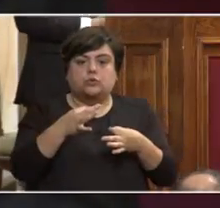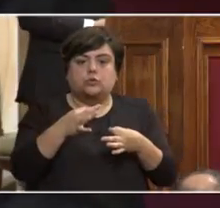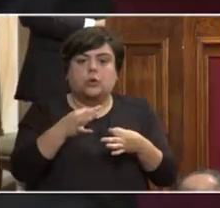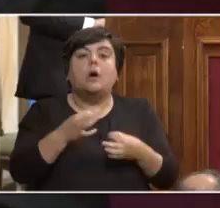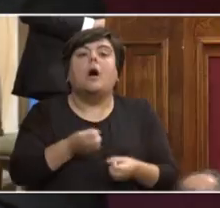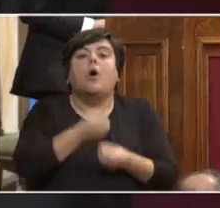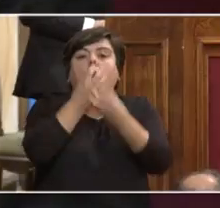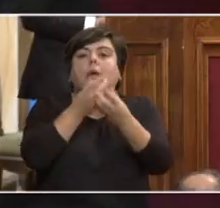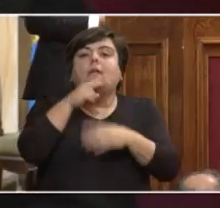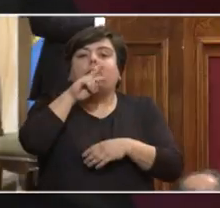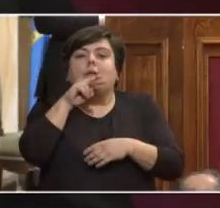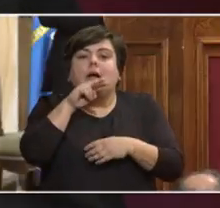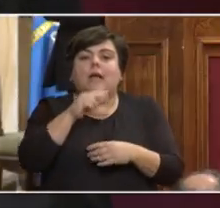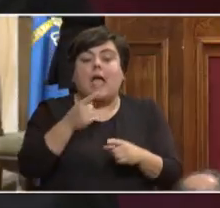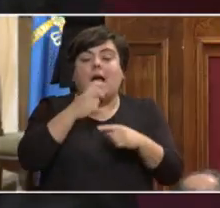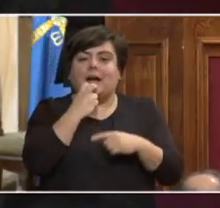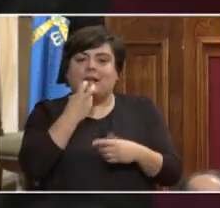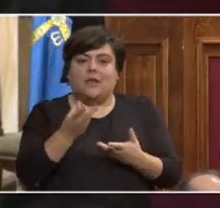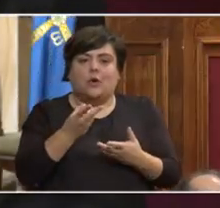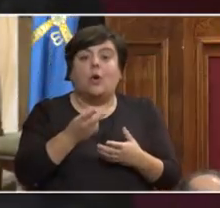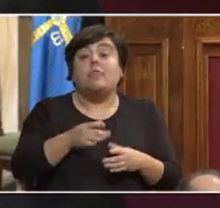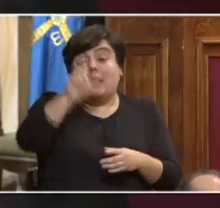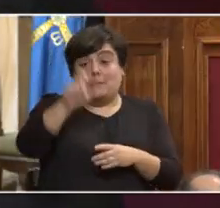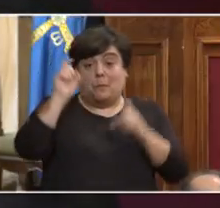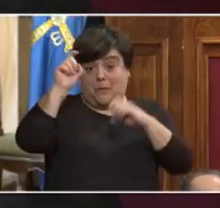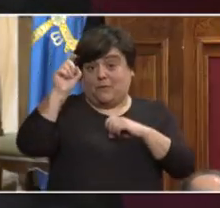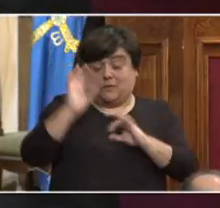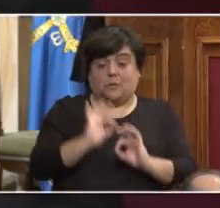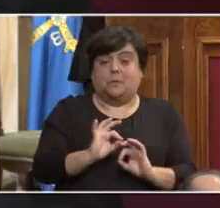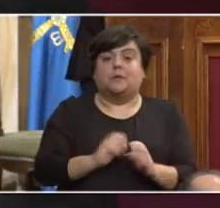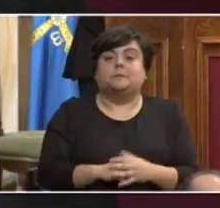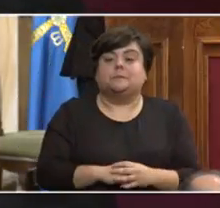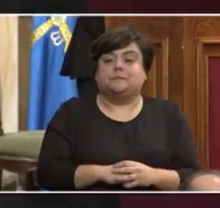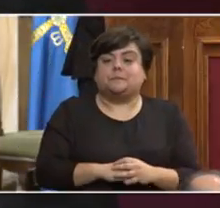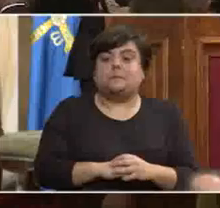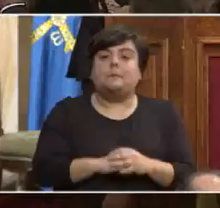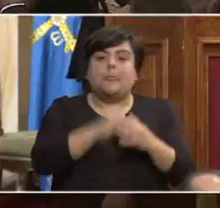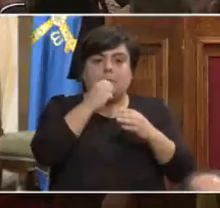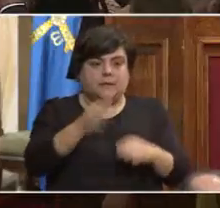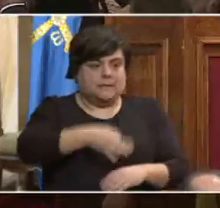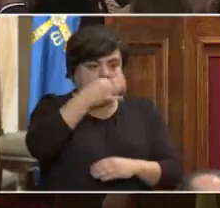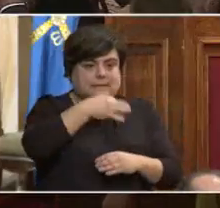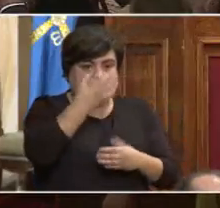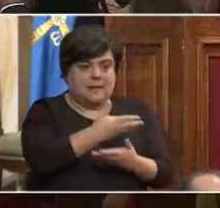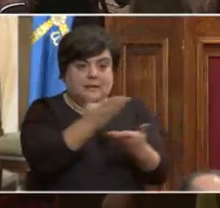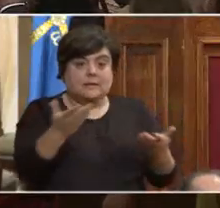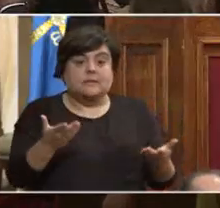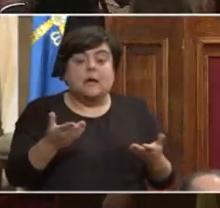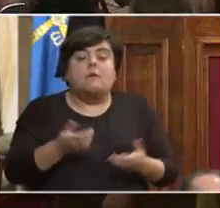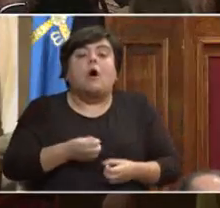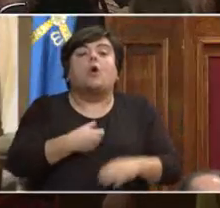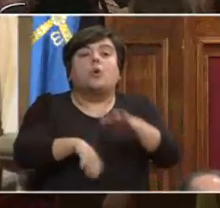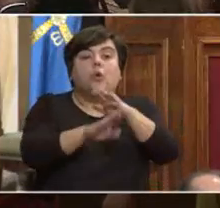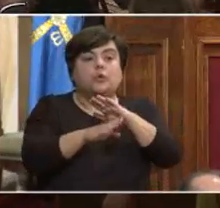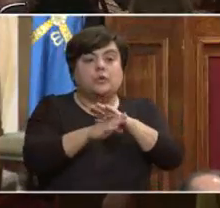hablarles en griego para darle un susto, de Johann Sebastian Mastropiero y Stanislavski. Muy buenas tardes. Vamos a